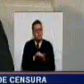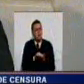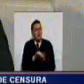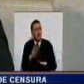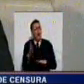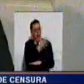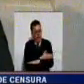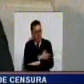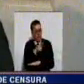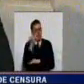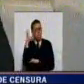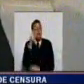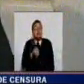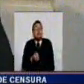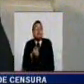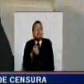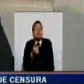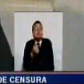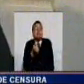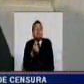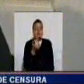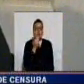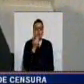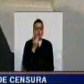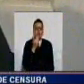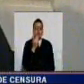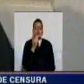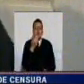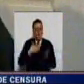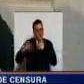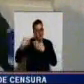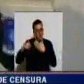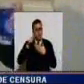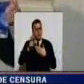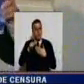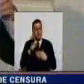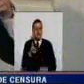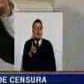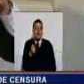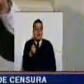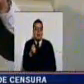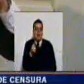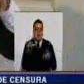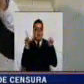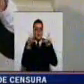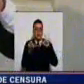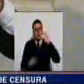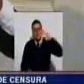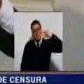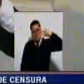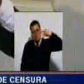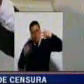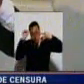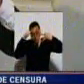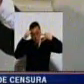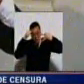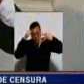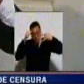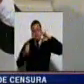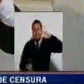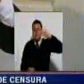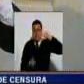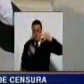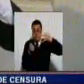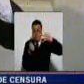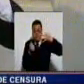en Colombia, o que casi sucede, que fue la de los famosos, el famoso canal de la televisión, el tercer canal. Ustedes se recordarán que